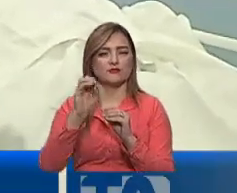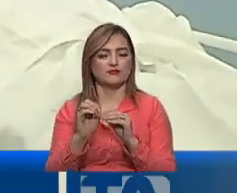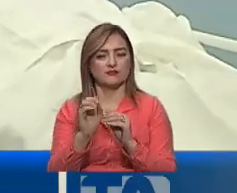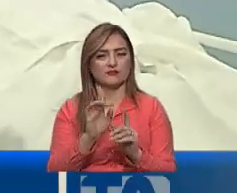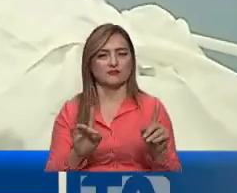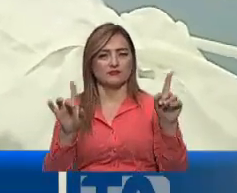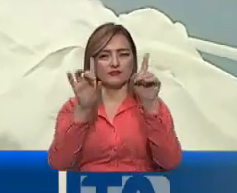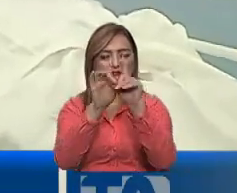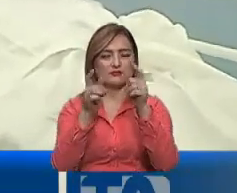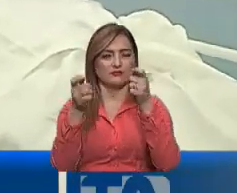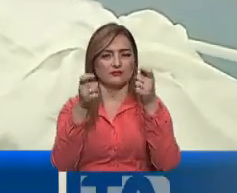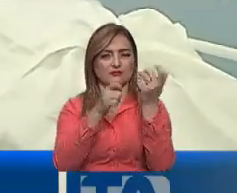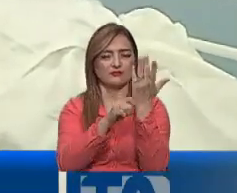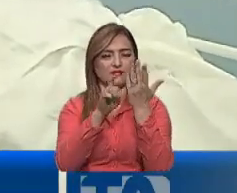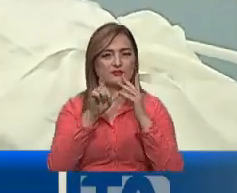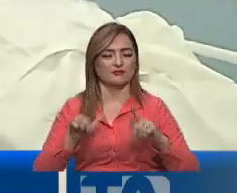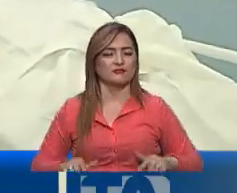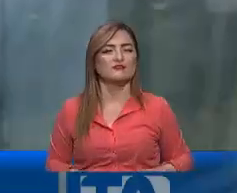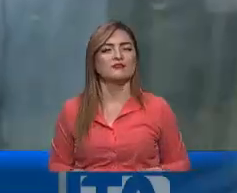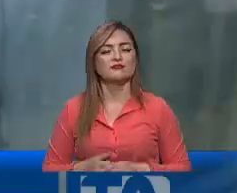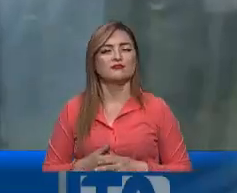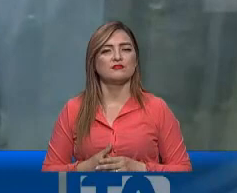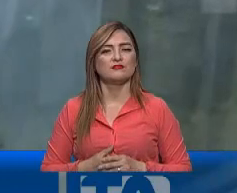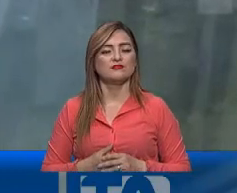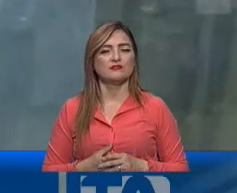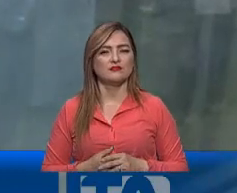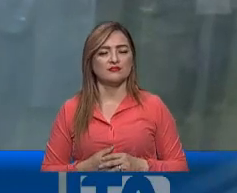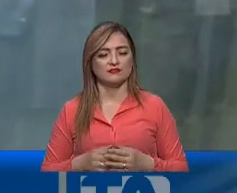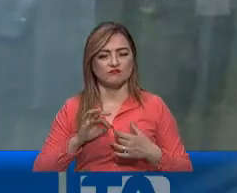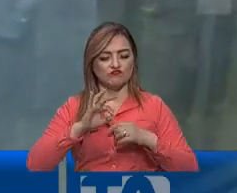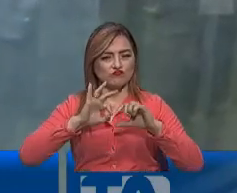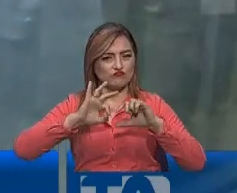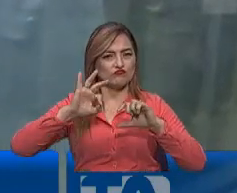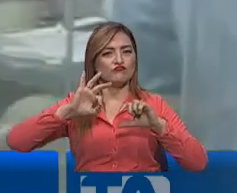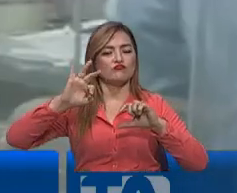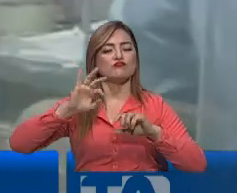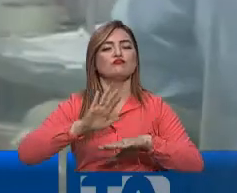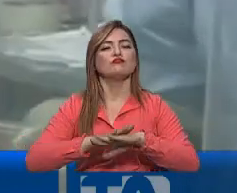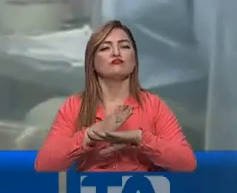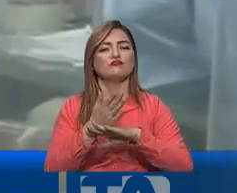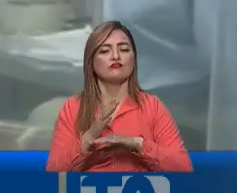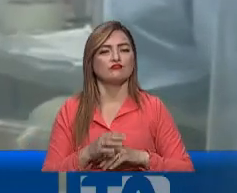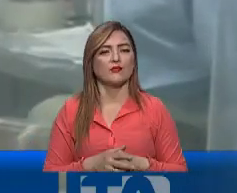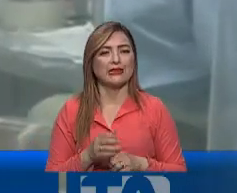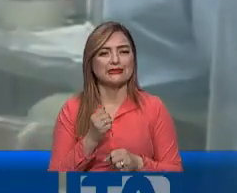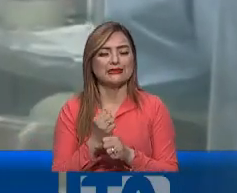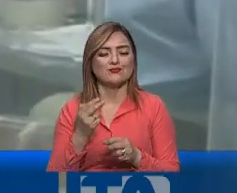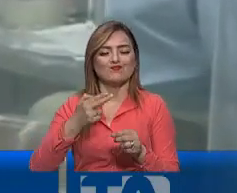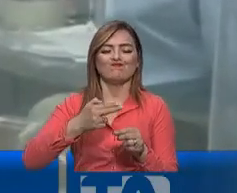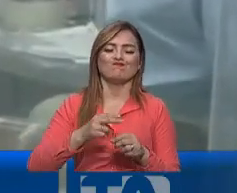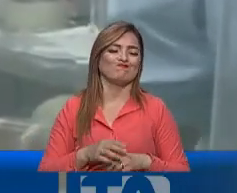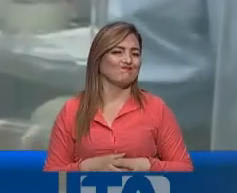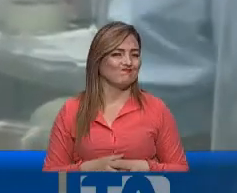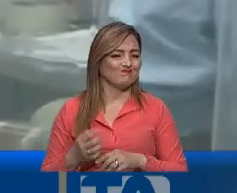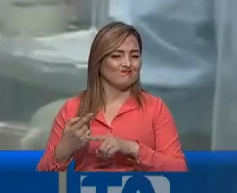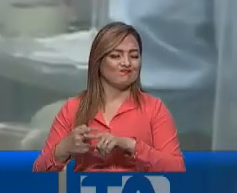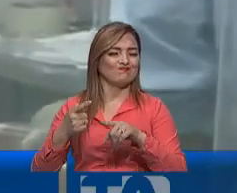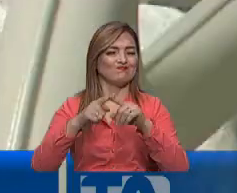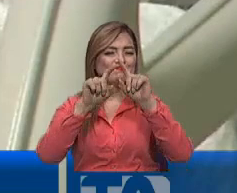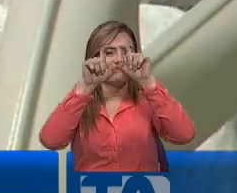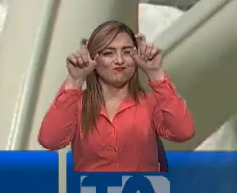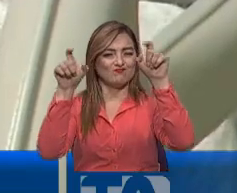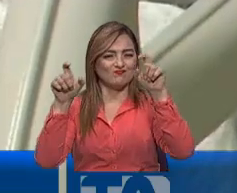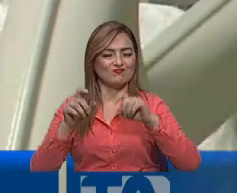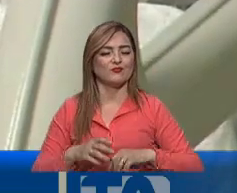las cifras manejadas por el Ministerio de Salud. Este repunte de contagios ha ocasionado ausencia de trabajadores en todo tipo de